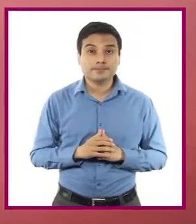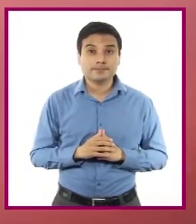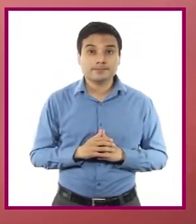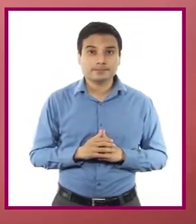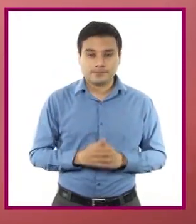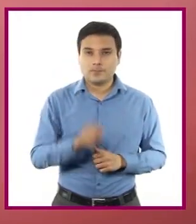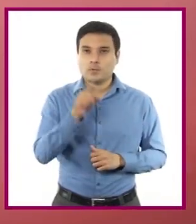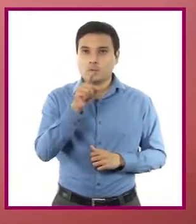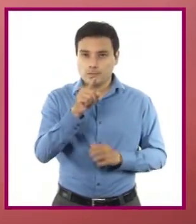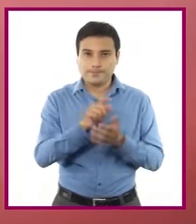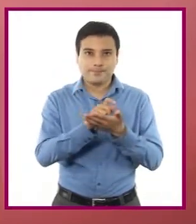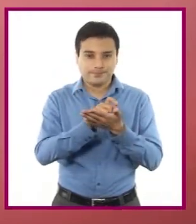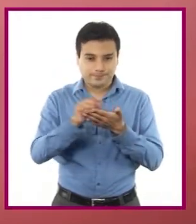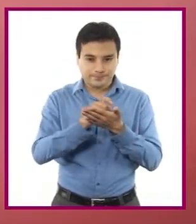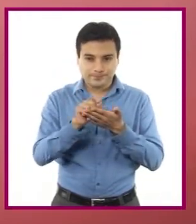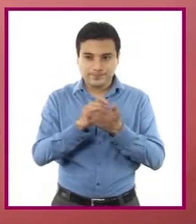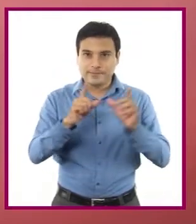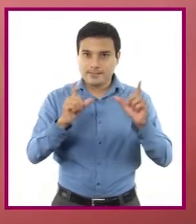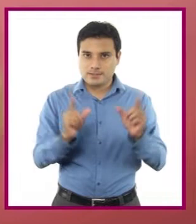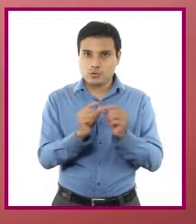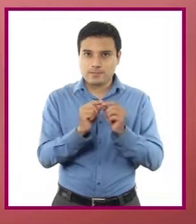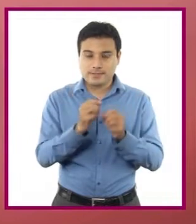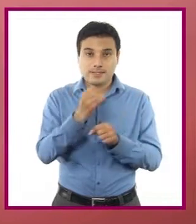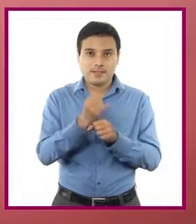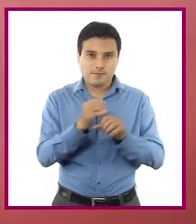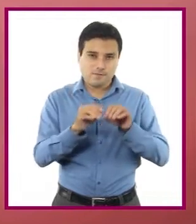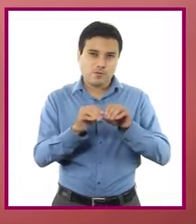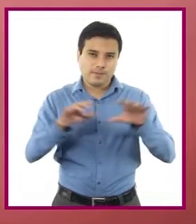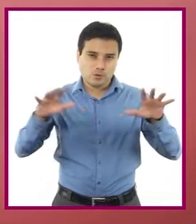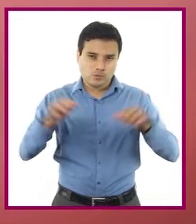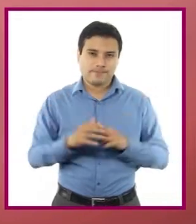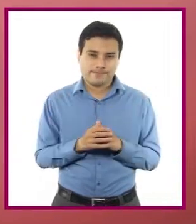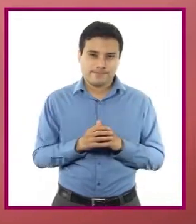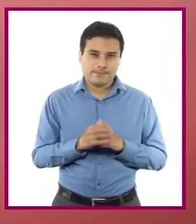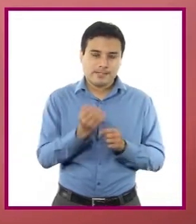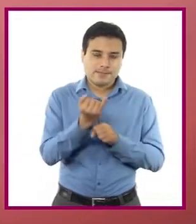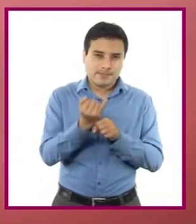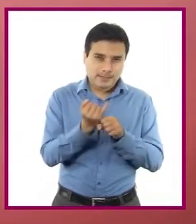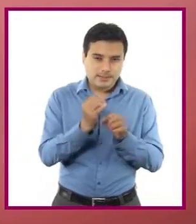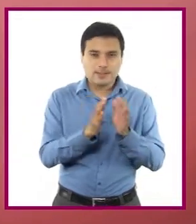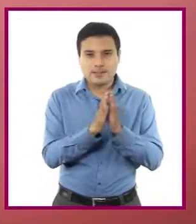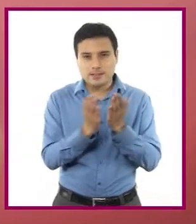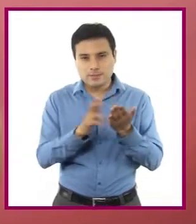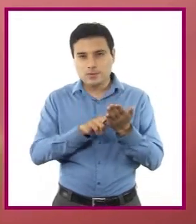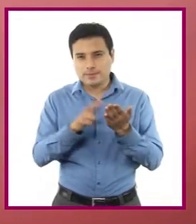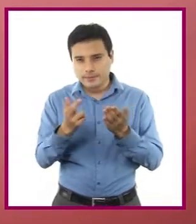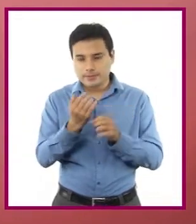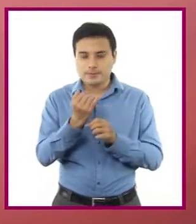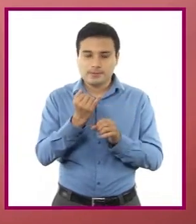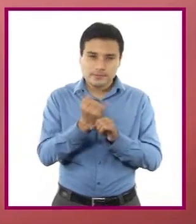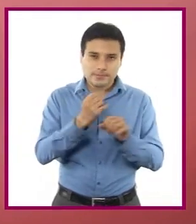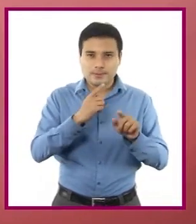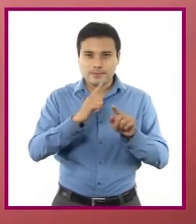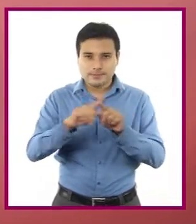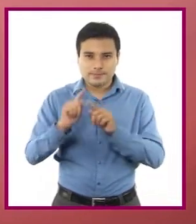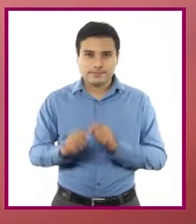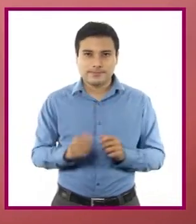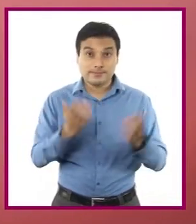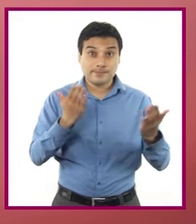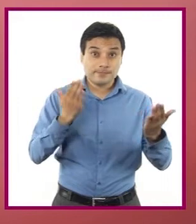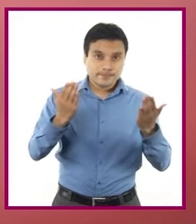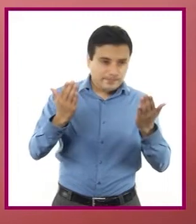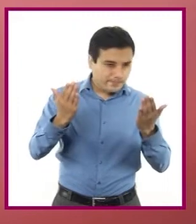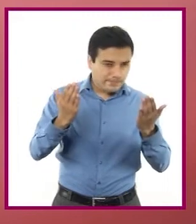elabora resúmenes que integren información de varias fuentes, con el propósito de distinguir información contradictoria